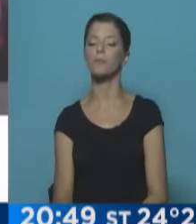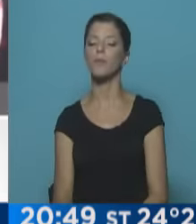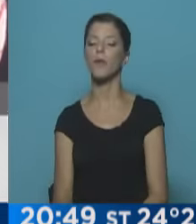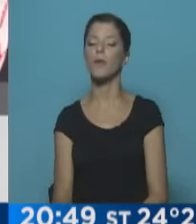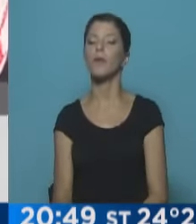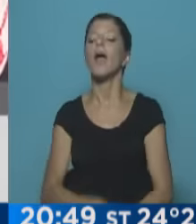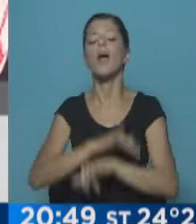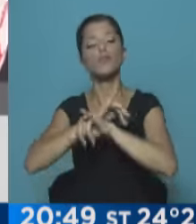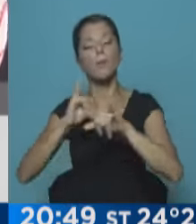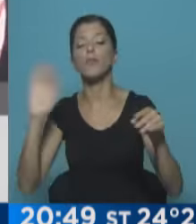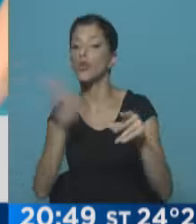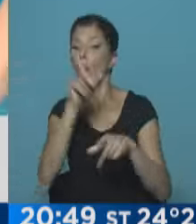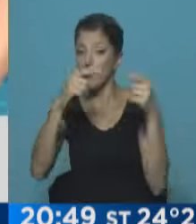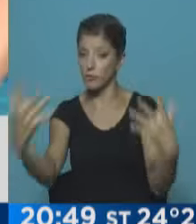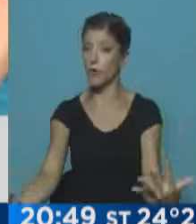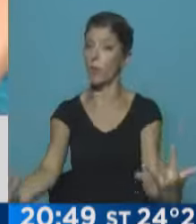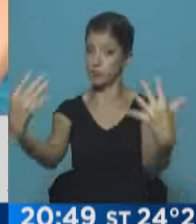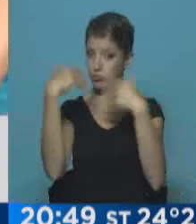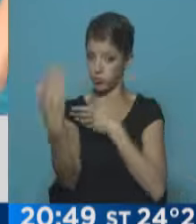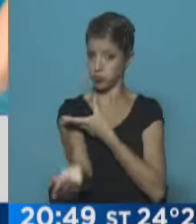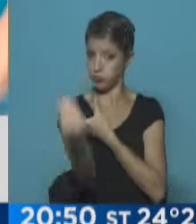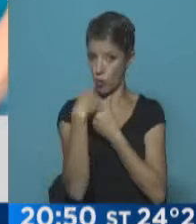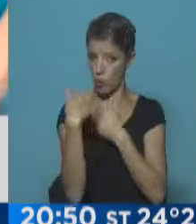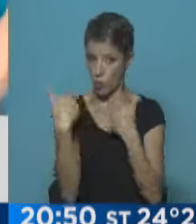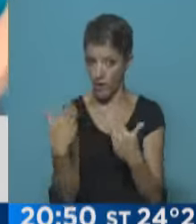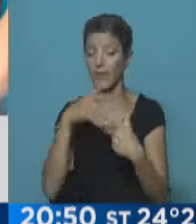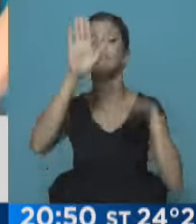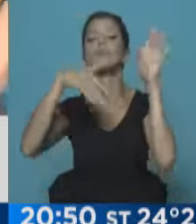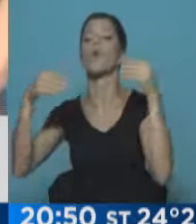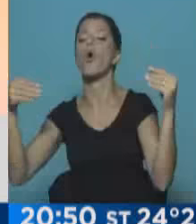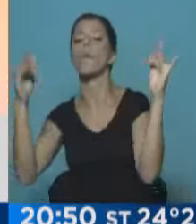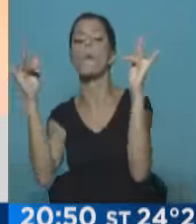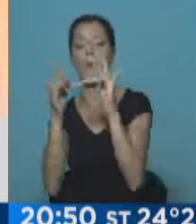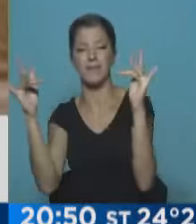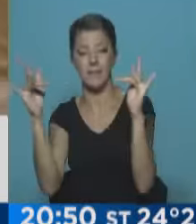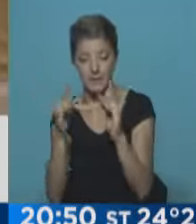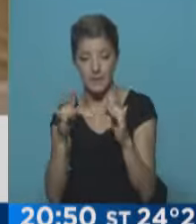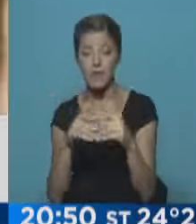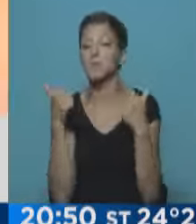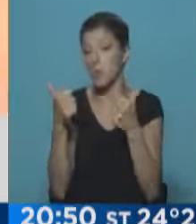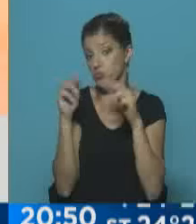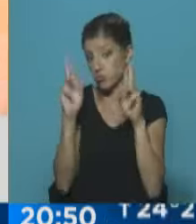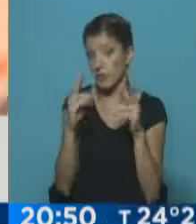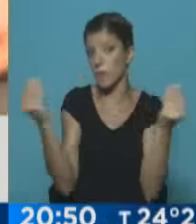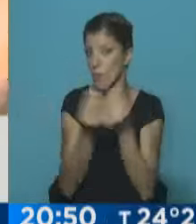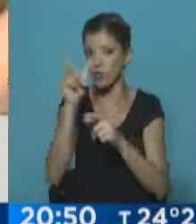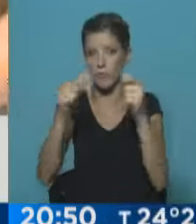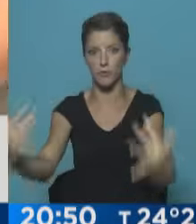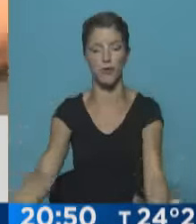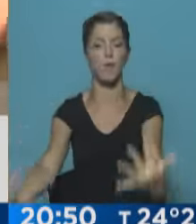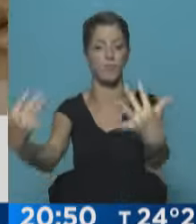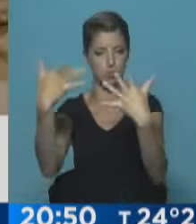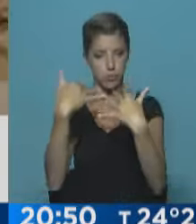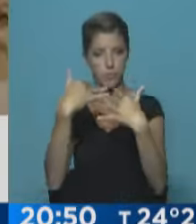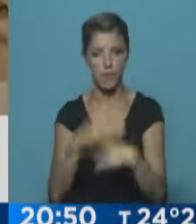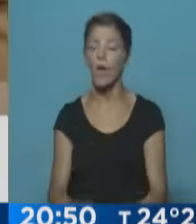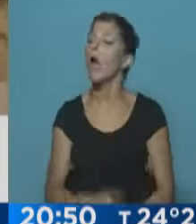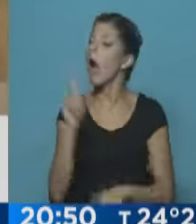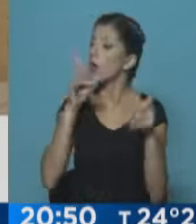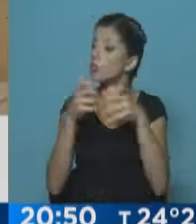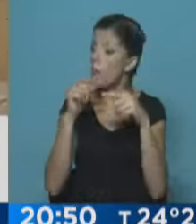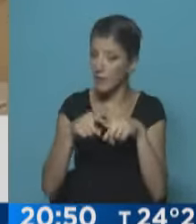mundo invitado a sumarse, se ha convocado por las redes sociales y bueno, ha tenido muy buena repercusión, por suerte. ¿Hay algún partido político que